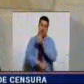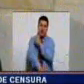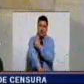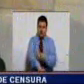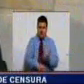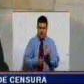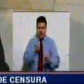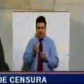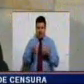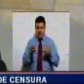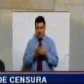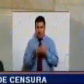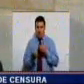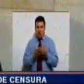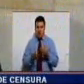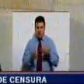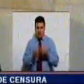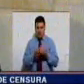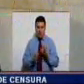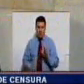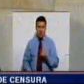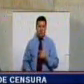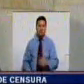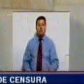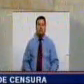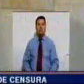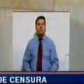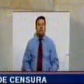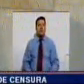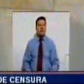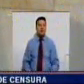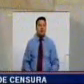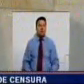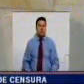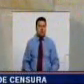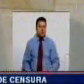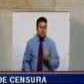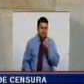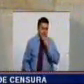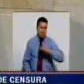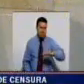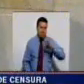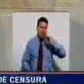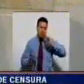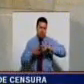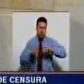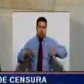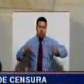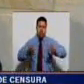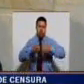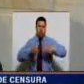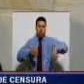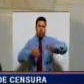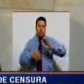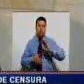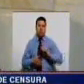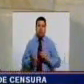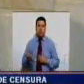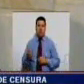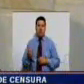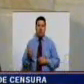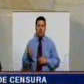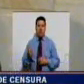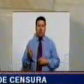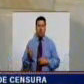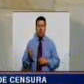3.505 millones es el negocio que compraron los señores de Brookfield. Ese es el caso muy conocido del que mató la gallina de los huevos de